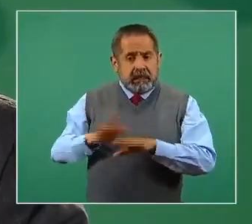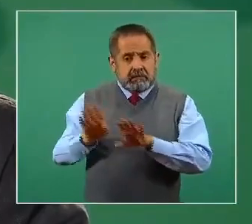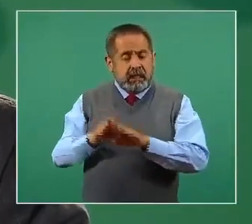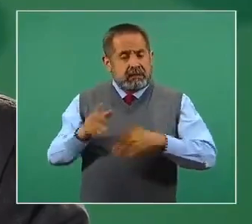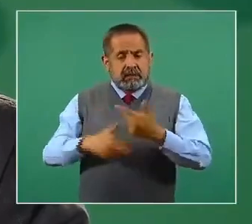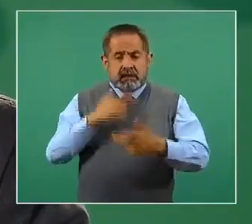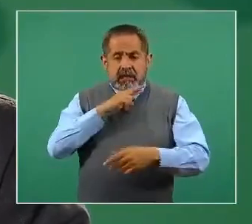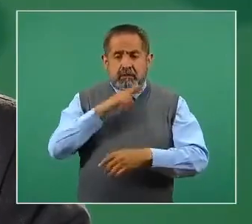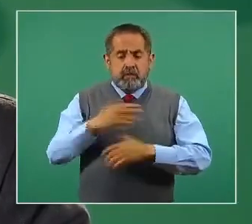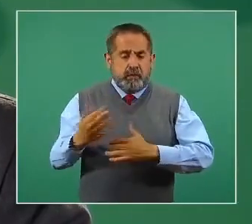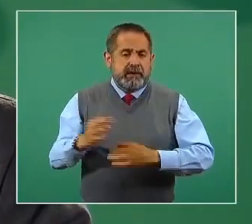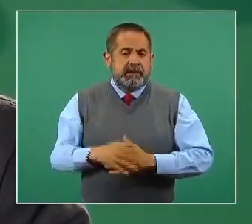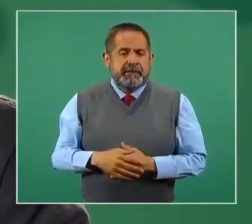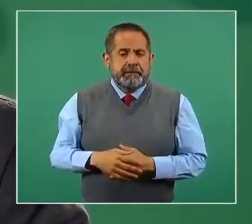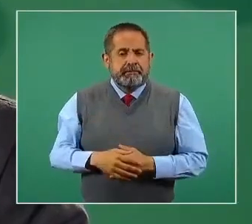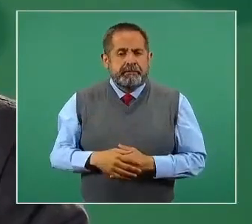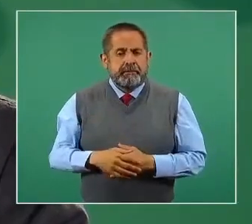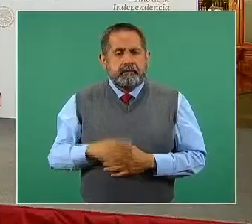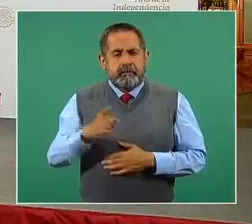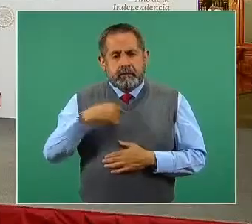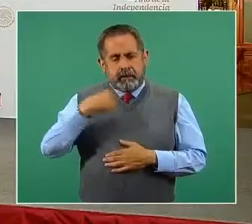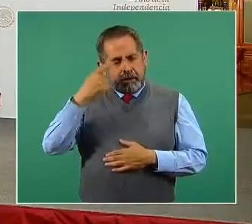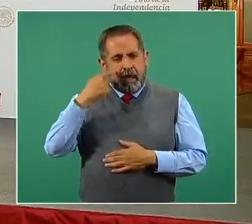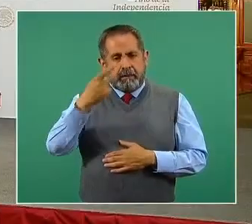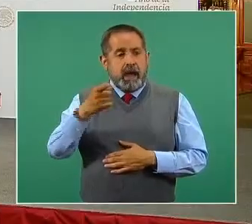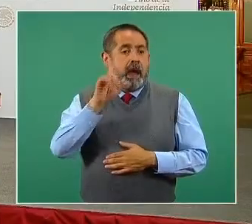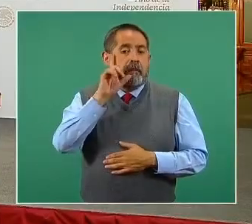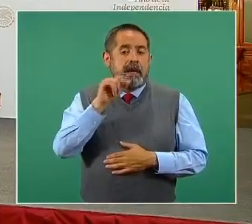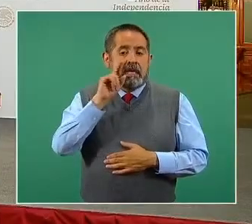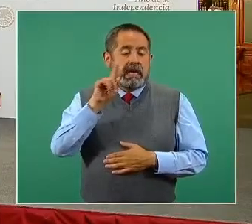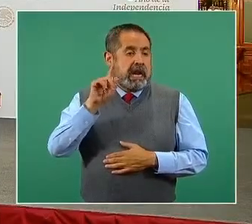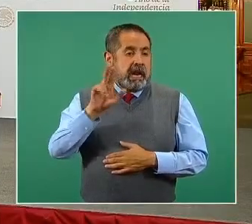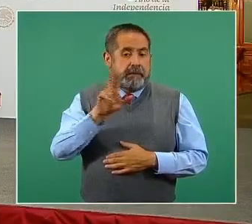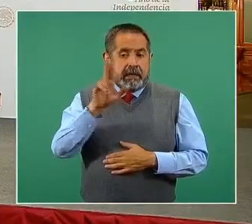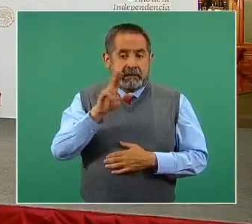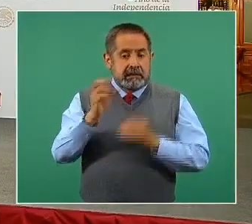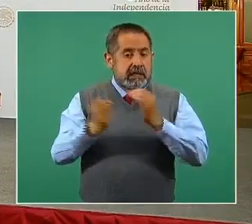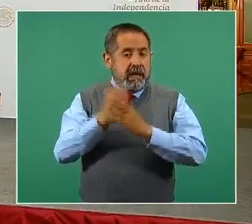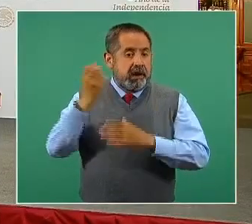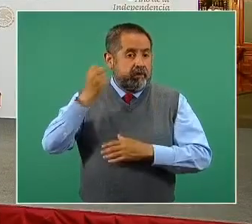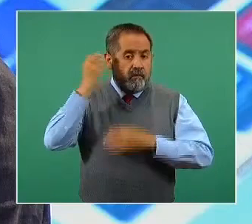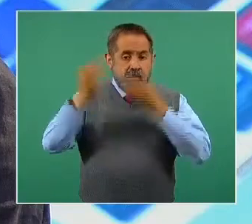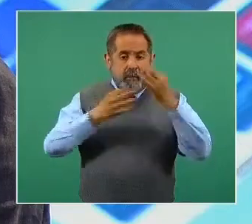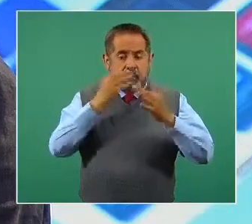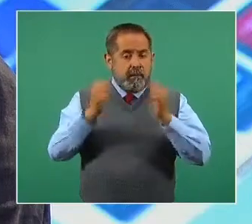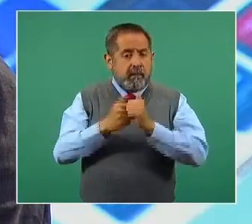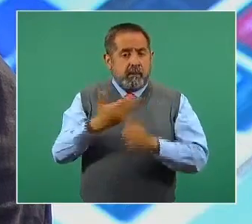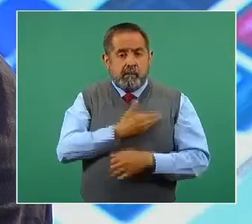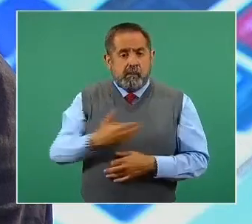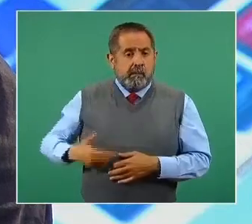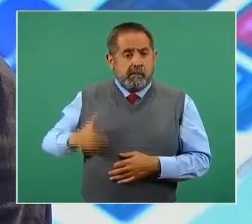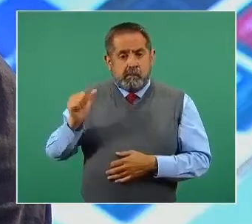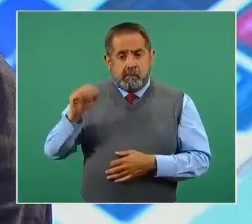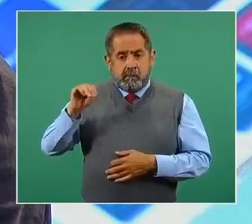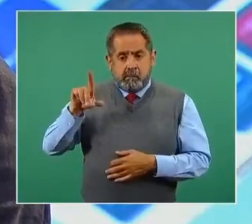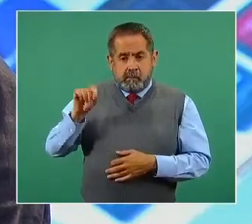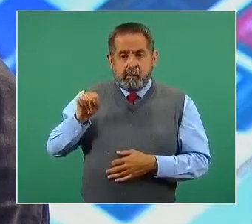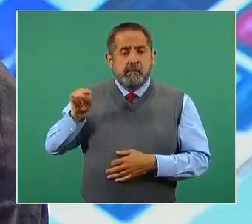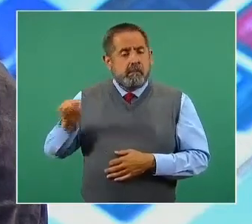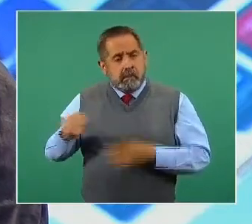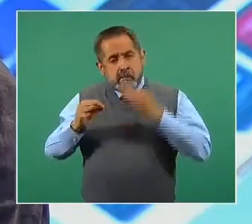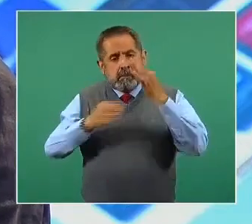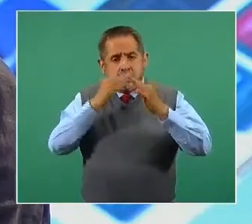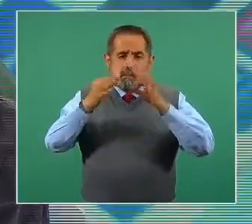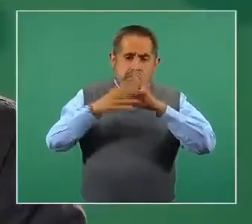más rápidamente. No se pierda el pulso de la salud. Mañana en la conferencia matutina del presidente López Obrador haremos